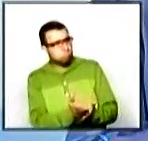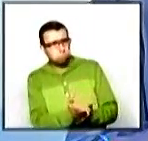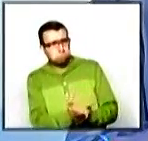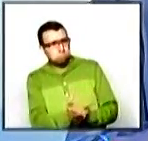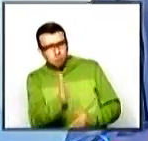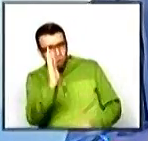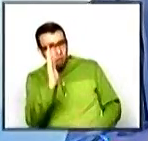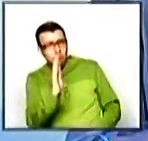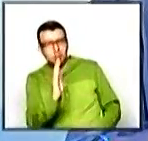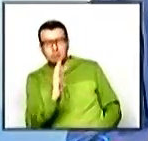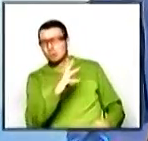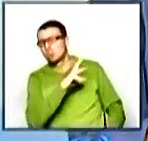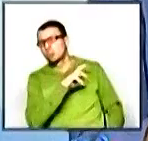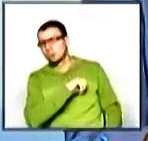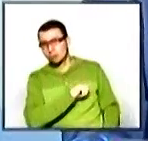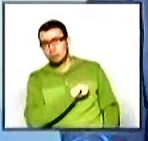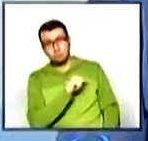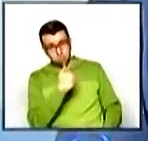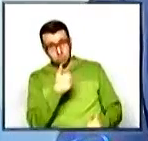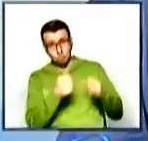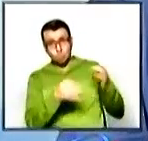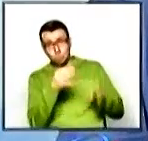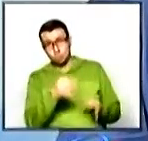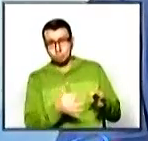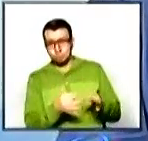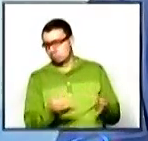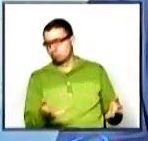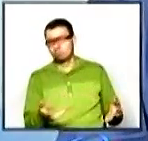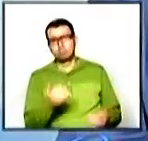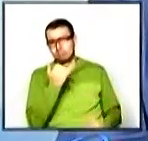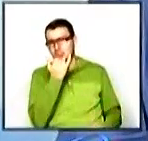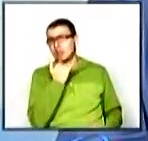vida. Usted tiene que